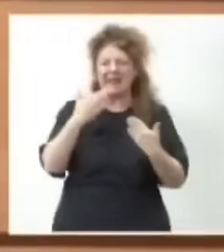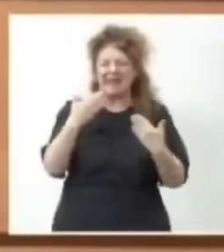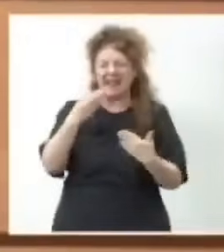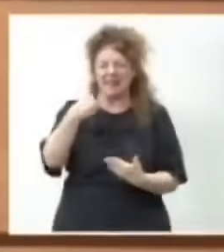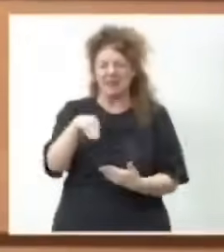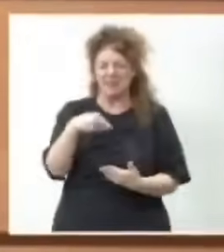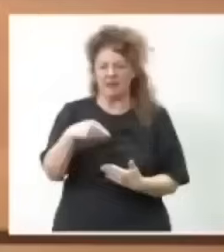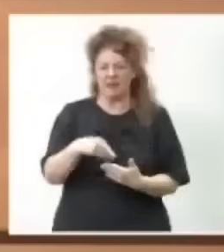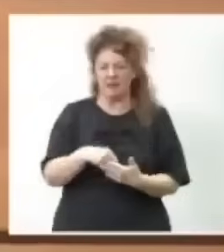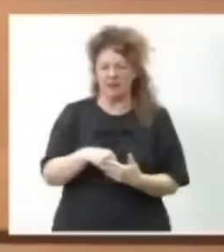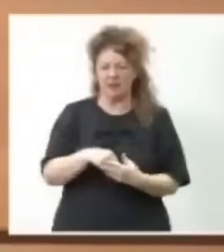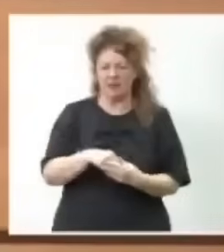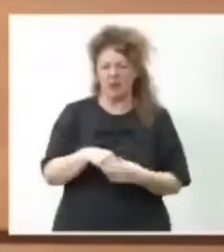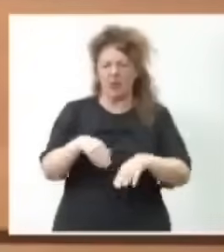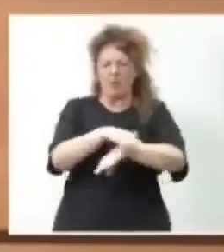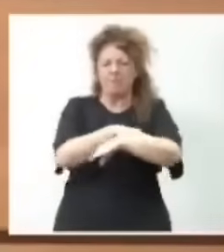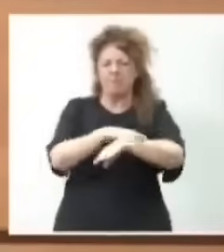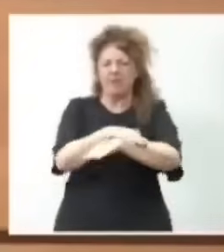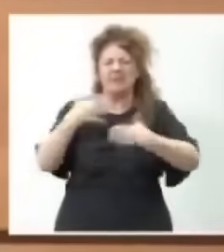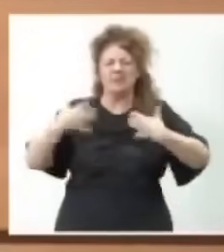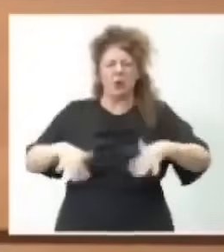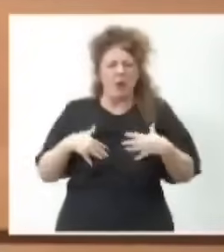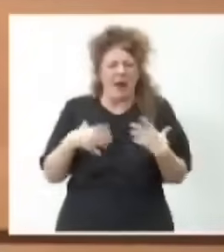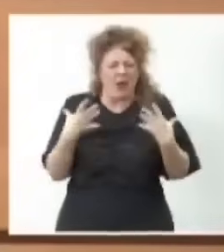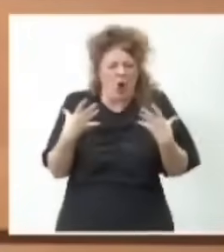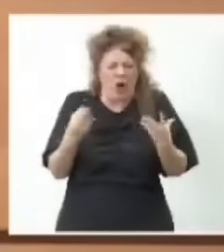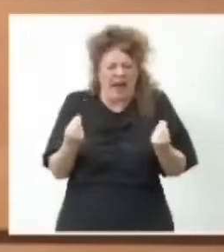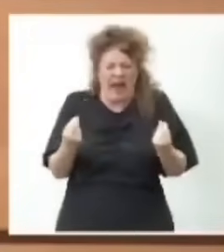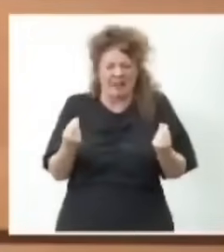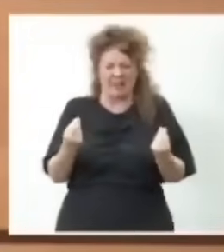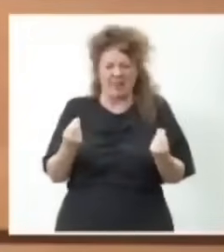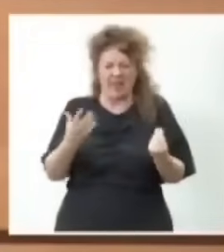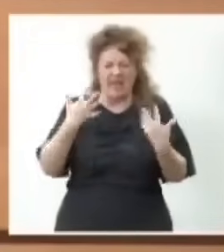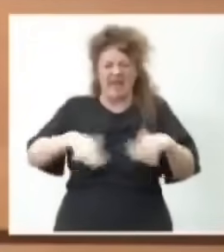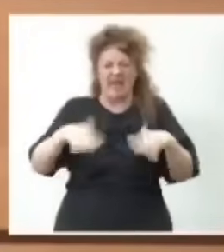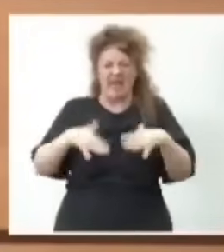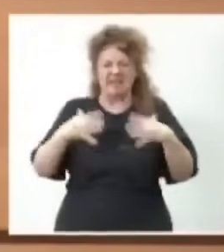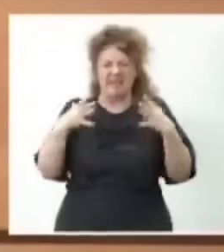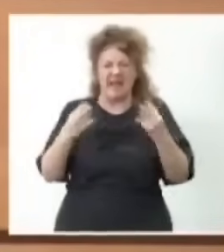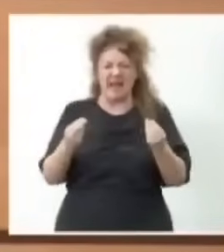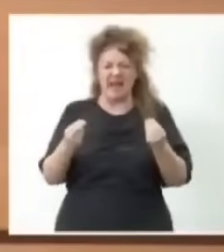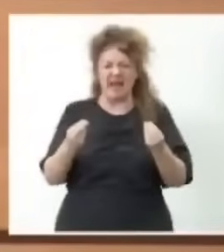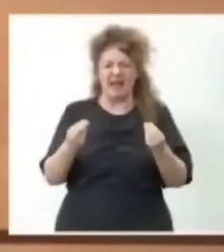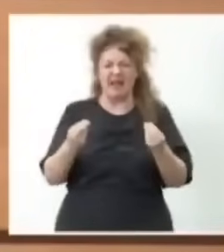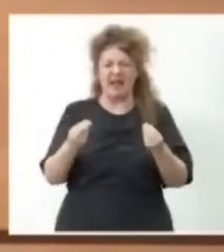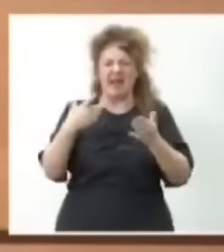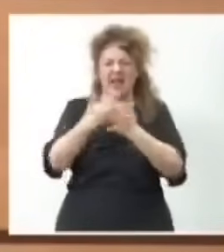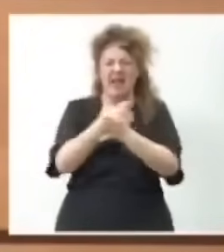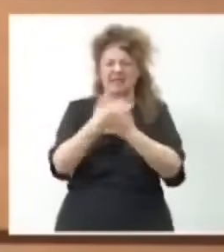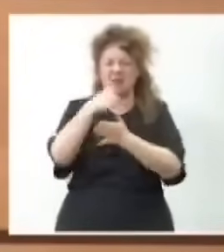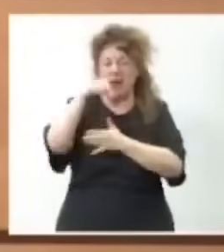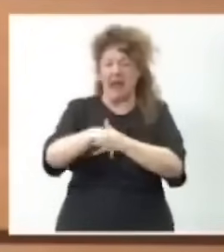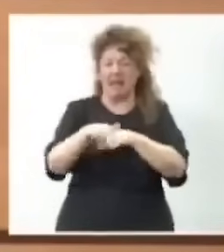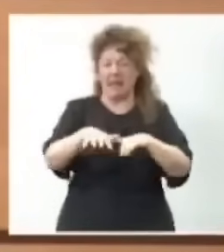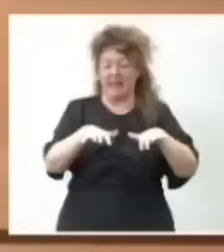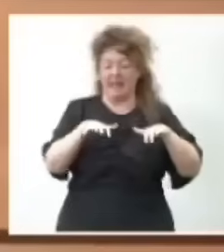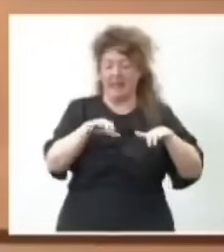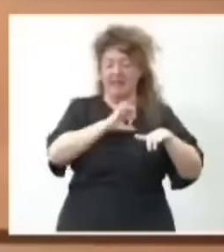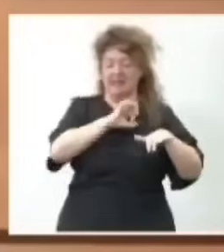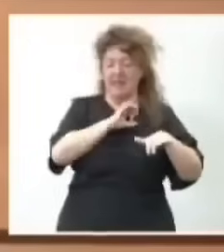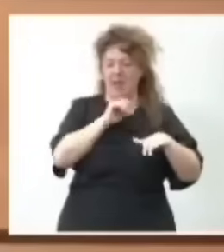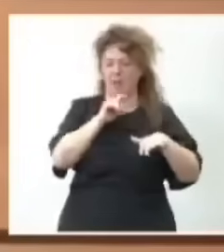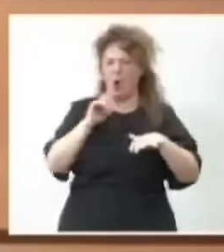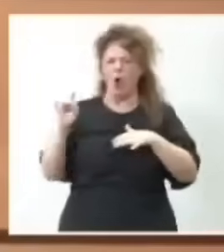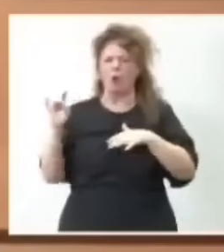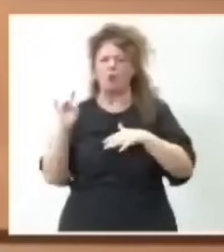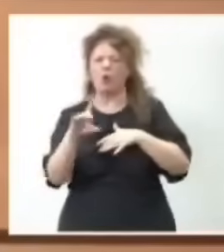Gracias, presidente. Ministro, me alegro cantidad y nos alegramos cantidad de que las explicaciones nos las dé aquí en el Senado y no por tuit. Eso